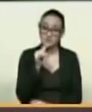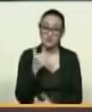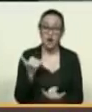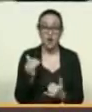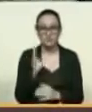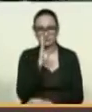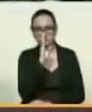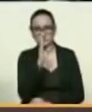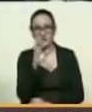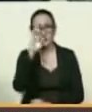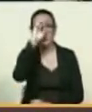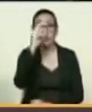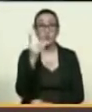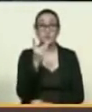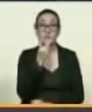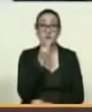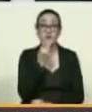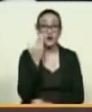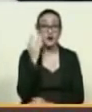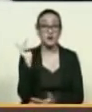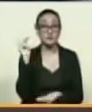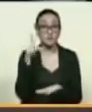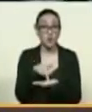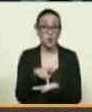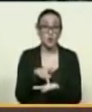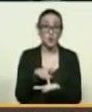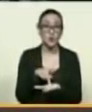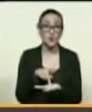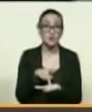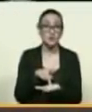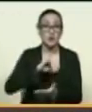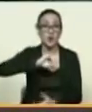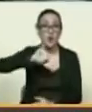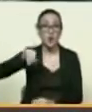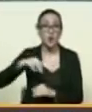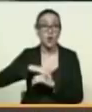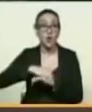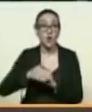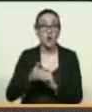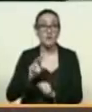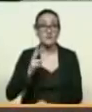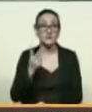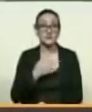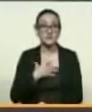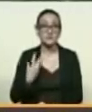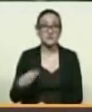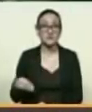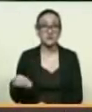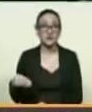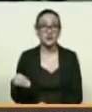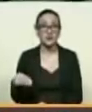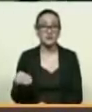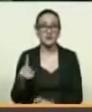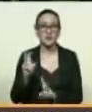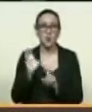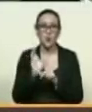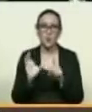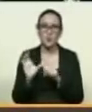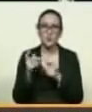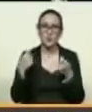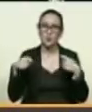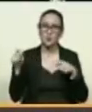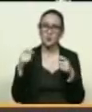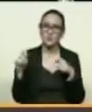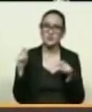Nos vamos en vivo y directo a República Dominicana porque llega hasta ahora, ahí lo ven en pantalla, el vicepresidente para Cultura, Turismo